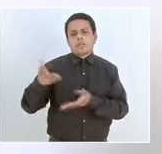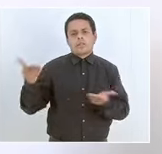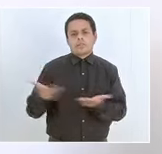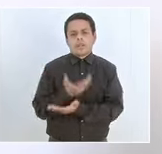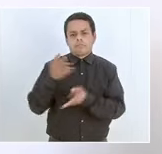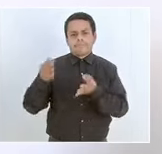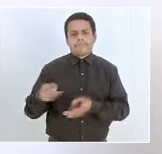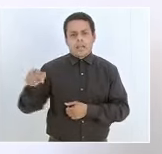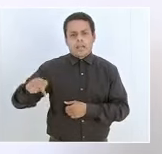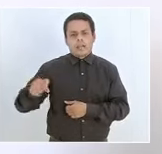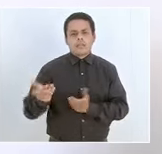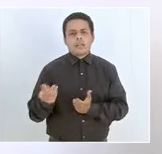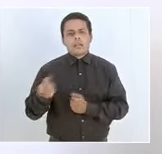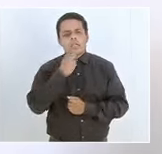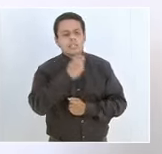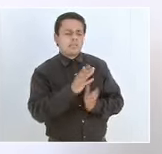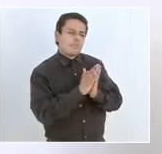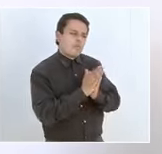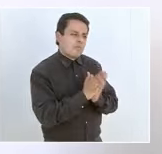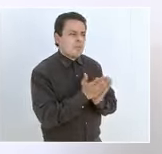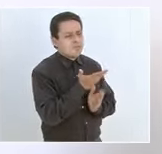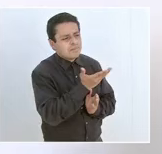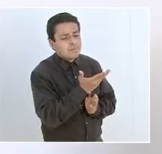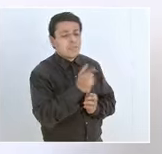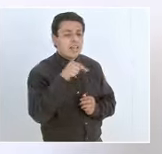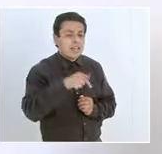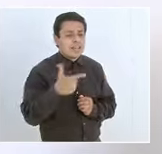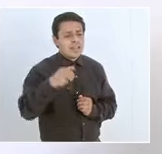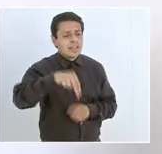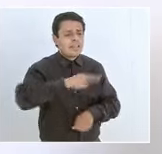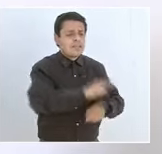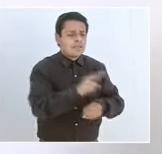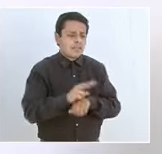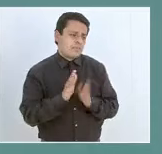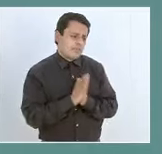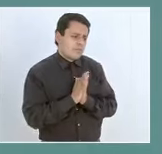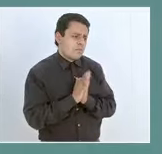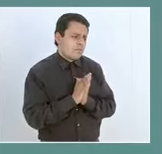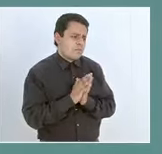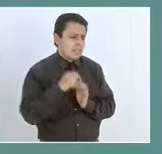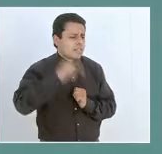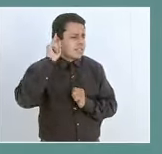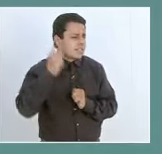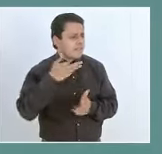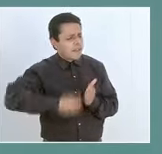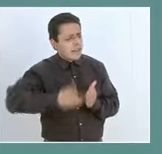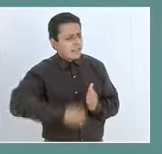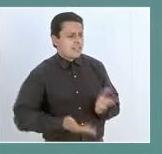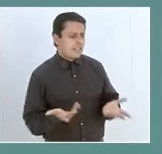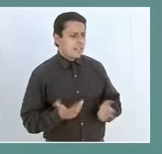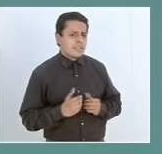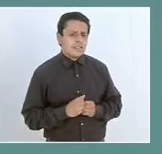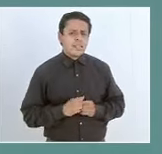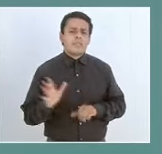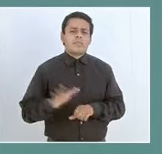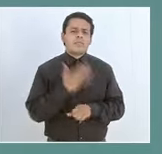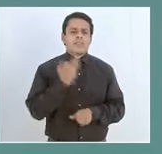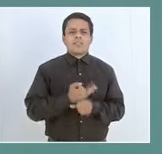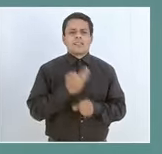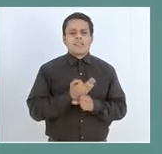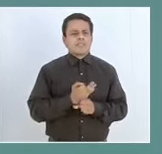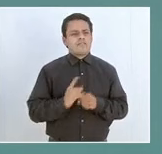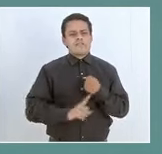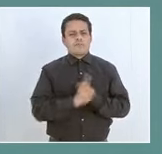de que se reforzara la presencia de las Fuerzas Armadas en Zacatecas por lo que está